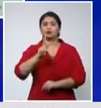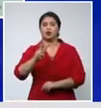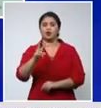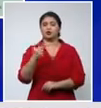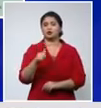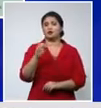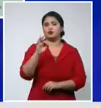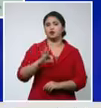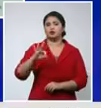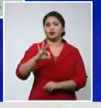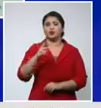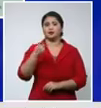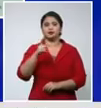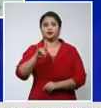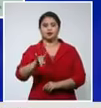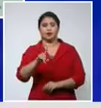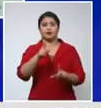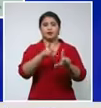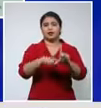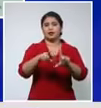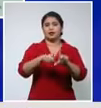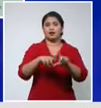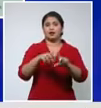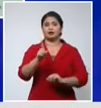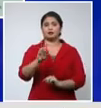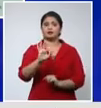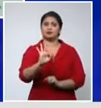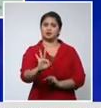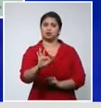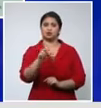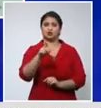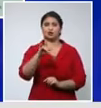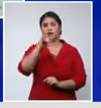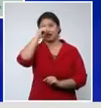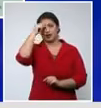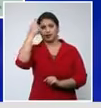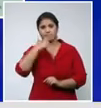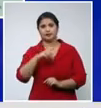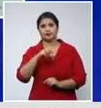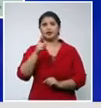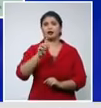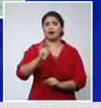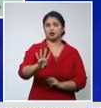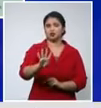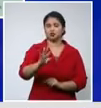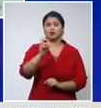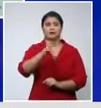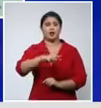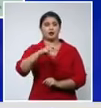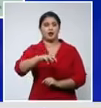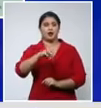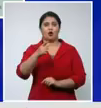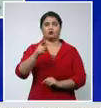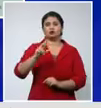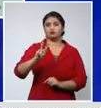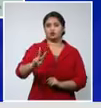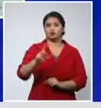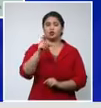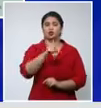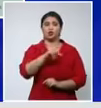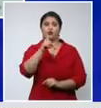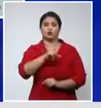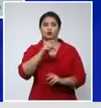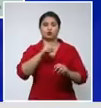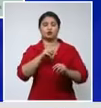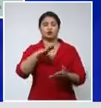19, Regla 18, La Lisa 14, Marianao 12, Cotorro y Plaza